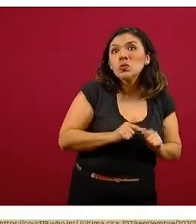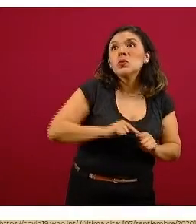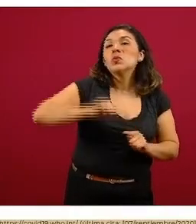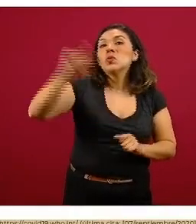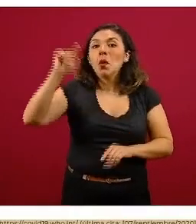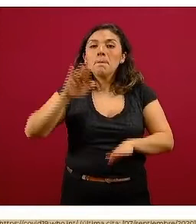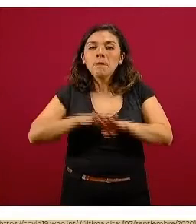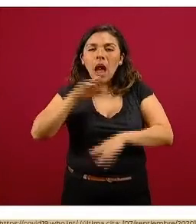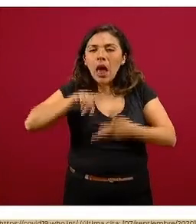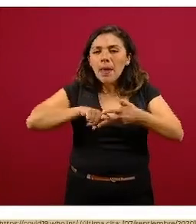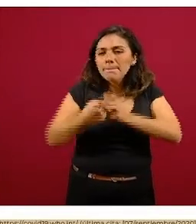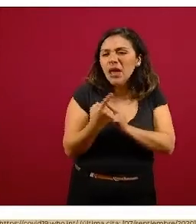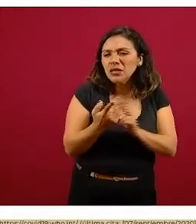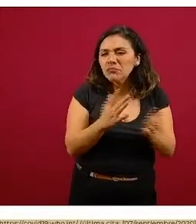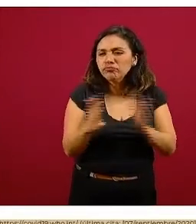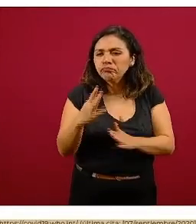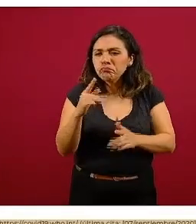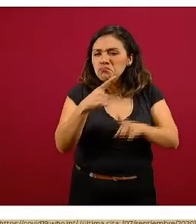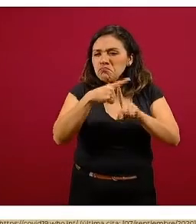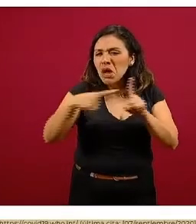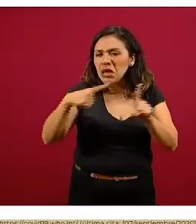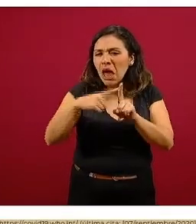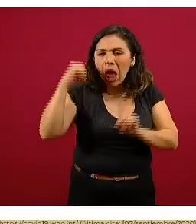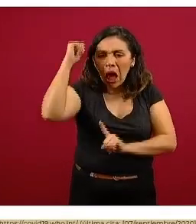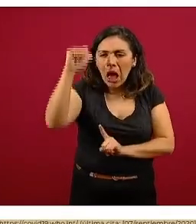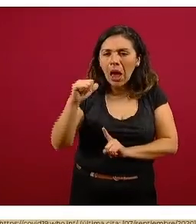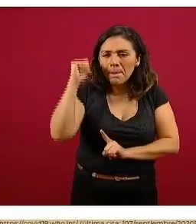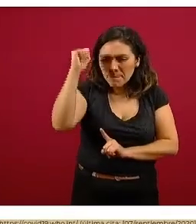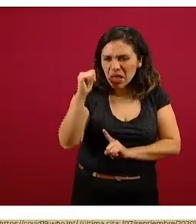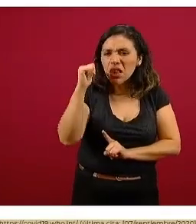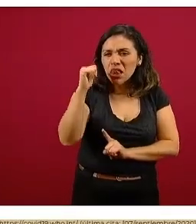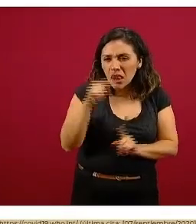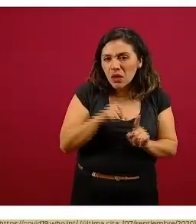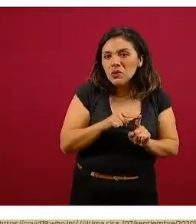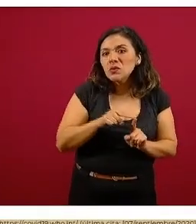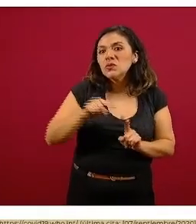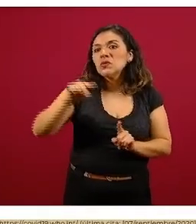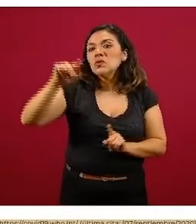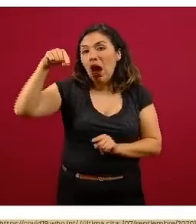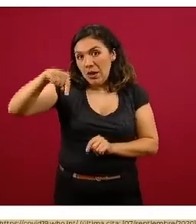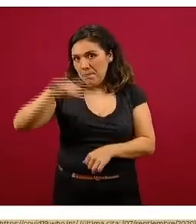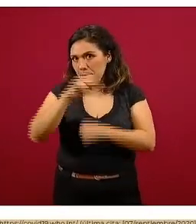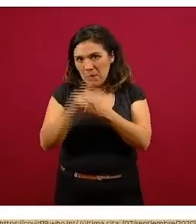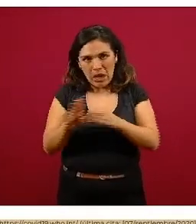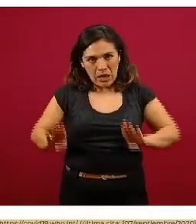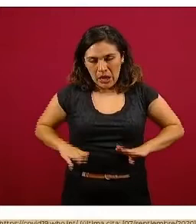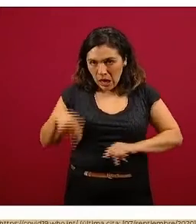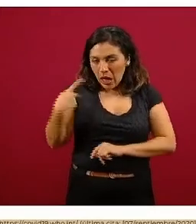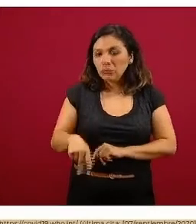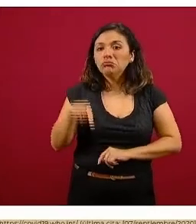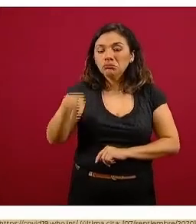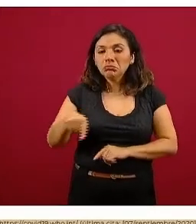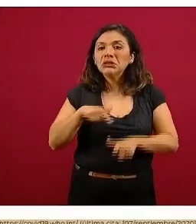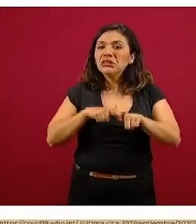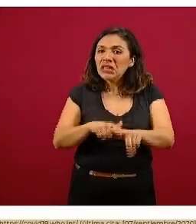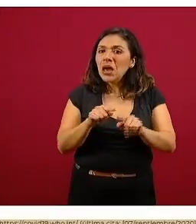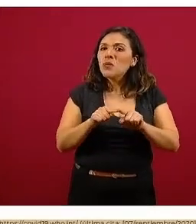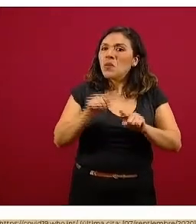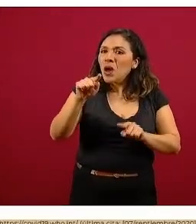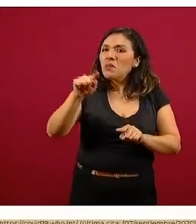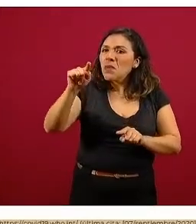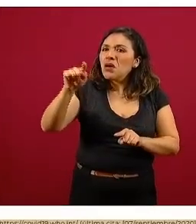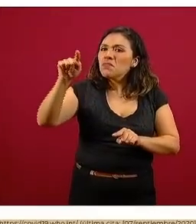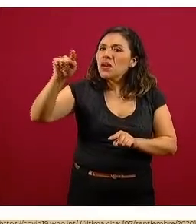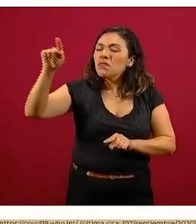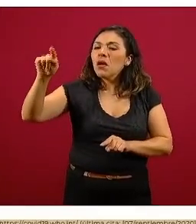inicia aproximadamente a mediados de abril para efecto del país, un descenso que se mantiene prácticamente